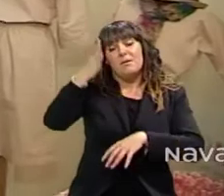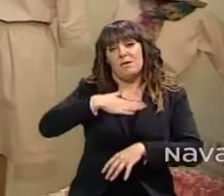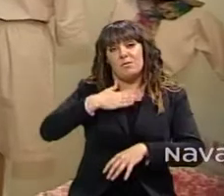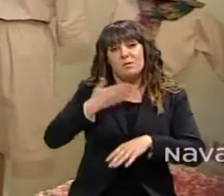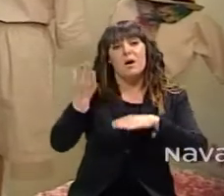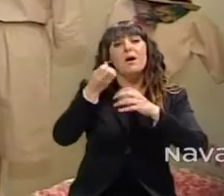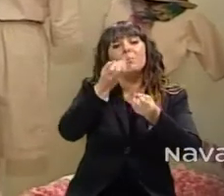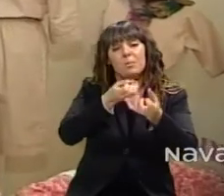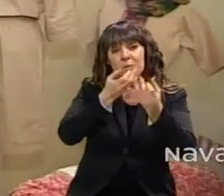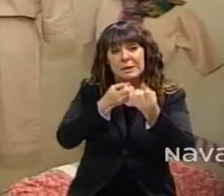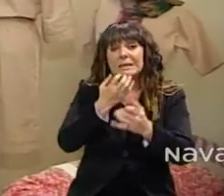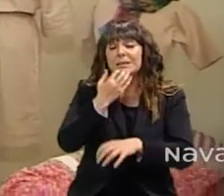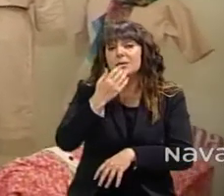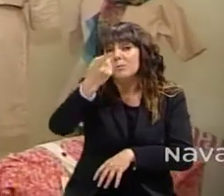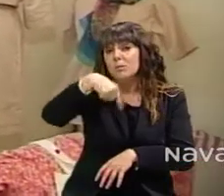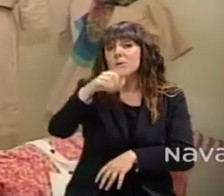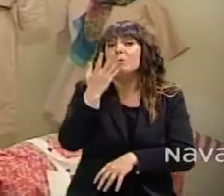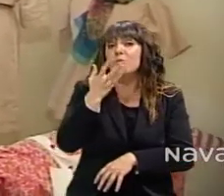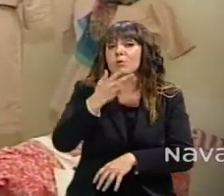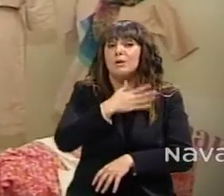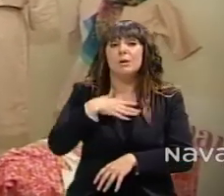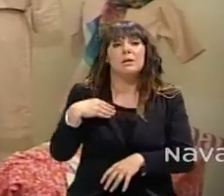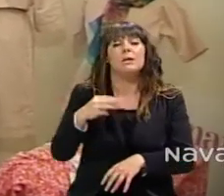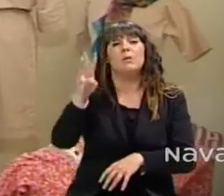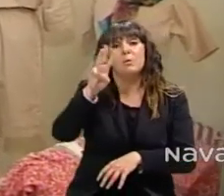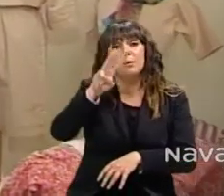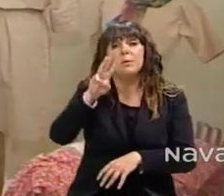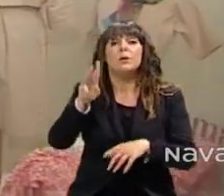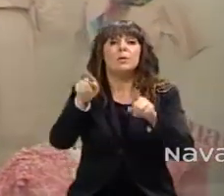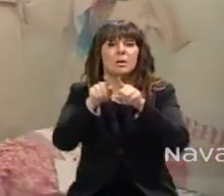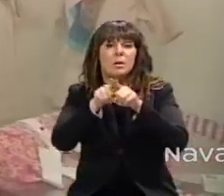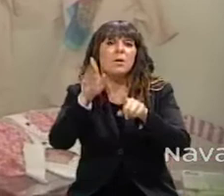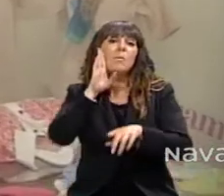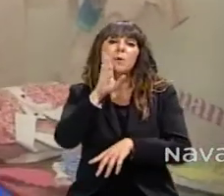queréis conocernos un poquito más estamos en www.comomami.com